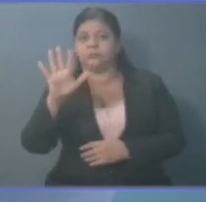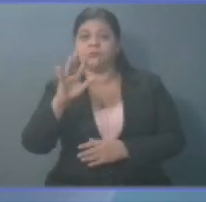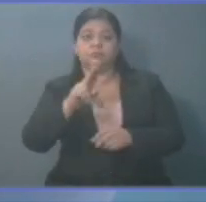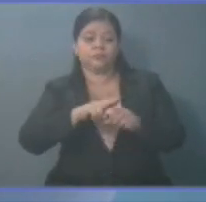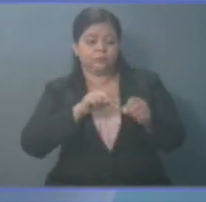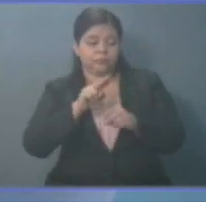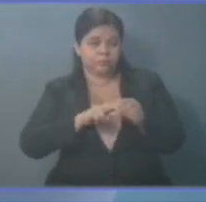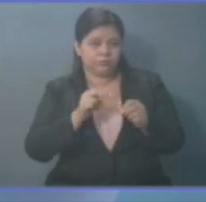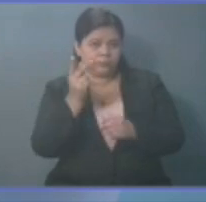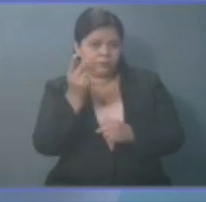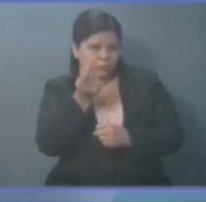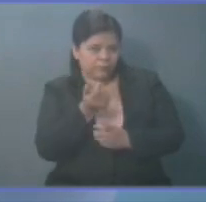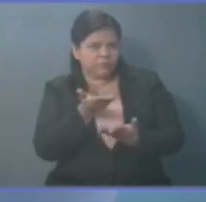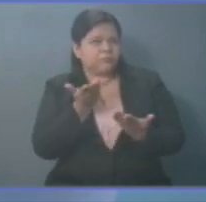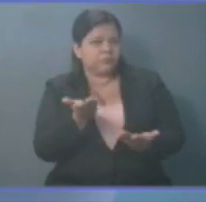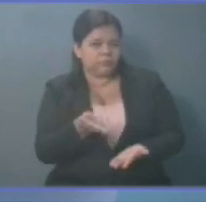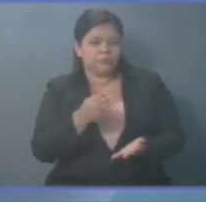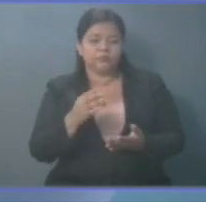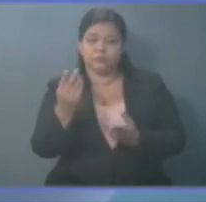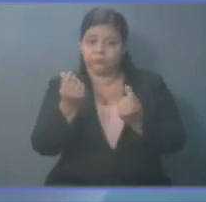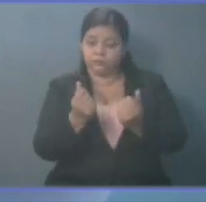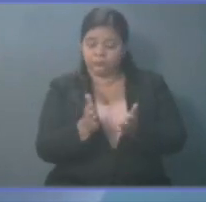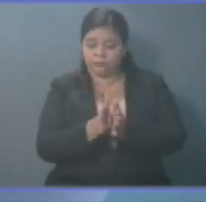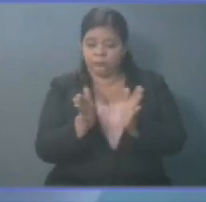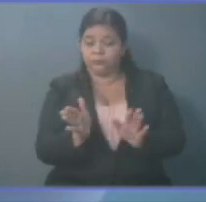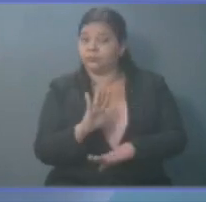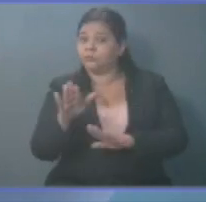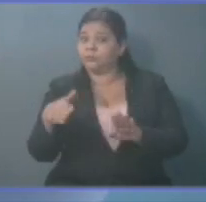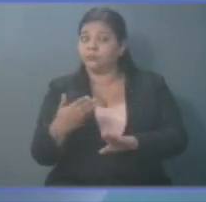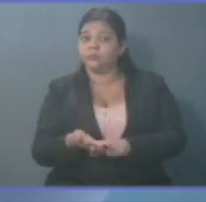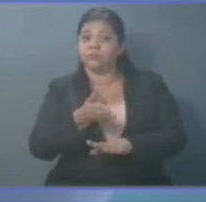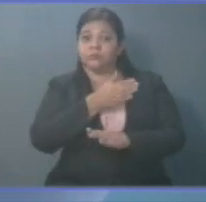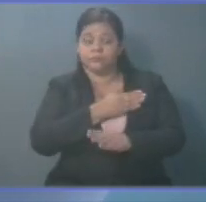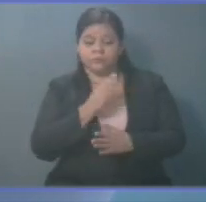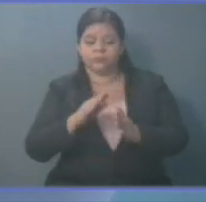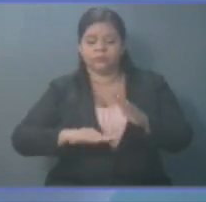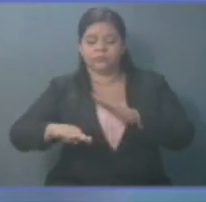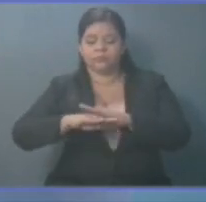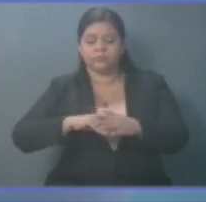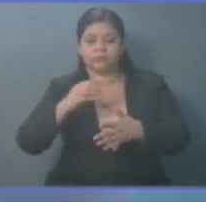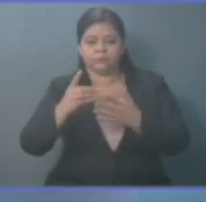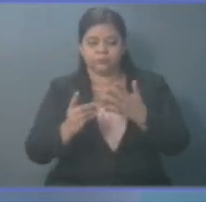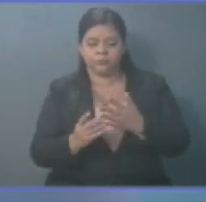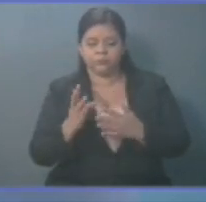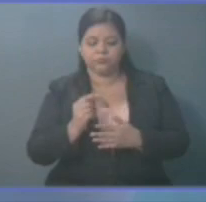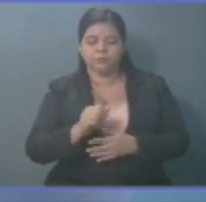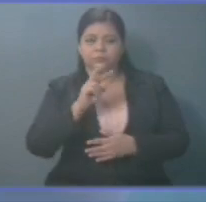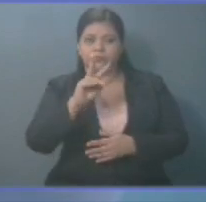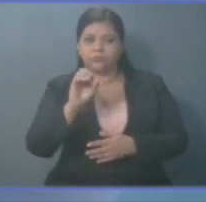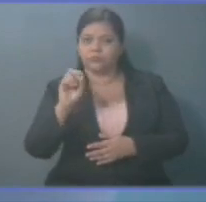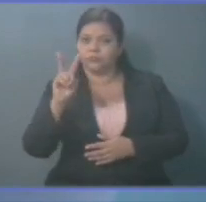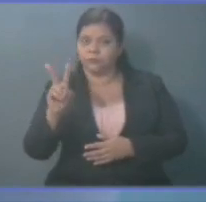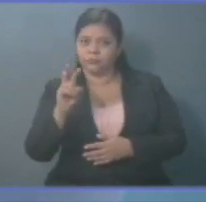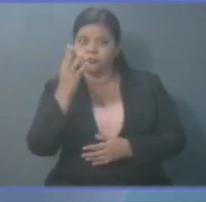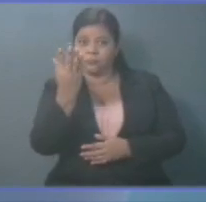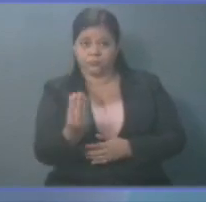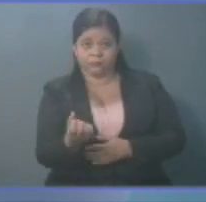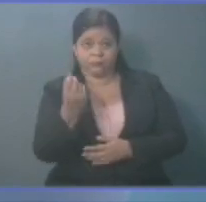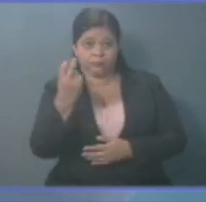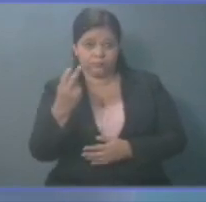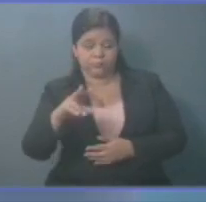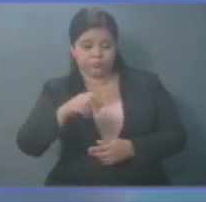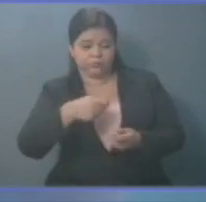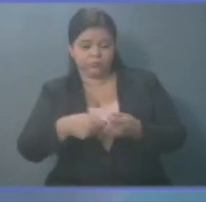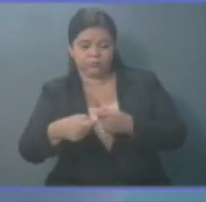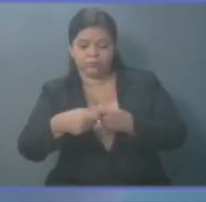$1,052,245, recursos provenientes del Fondo General, lo anterior de conformidad al Decreto Legislativo número 202 de fecha 12